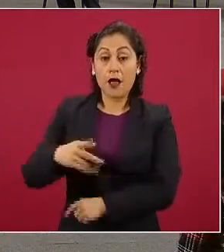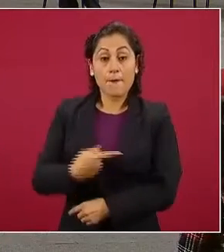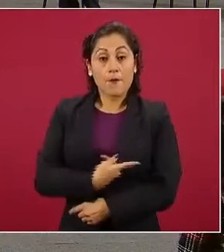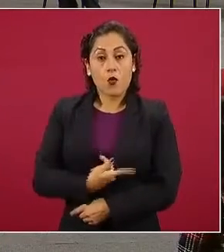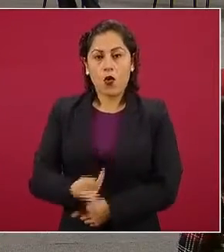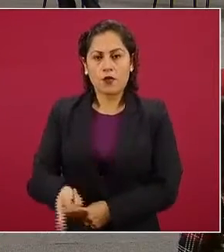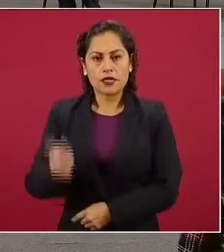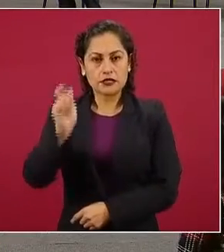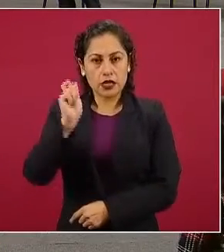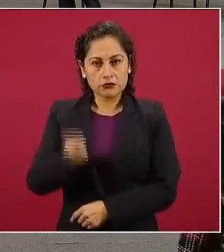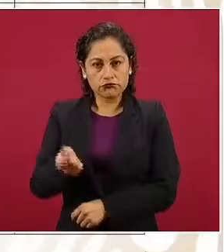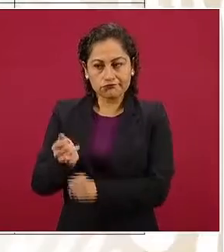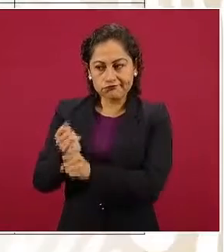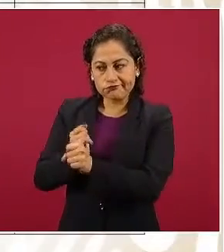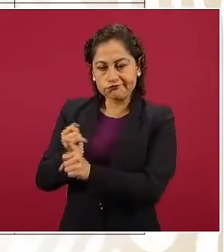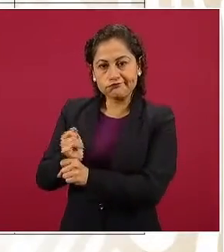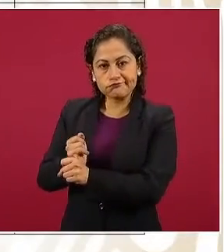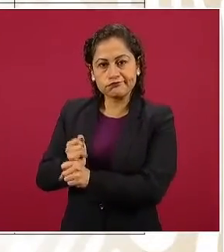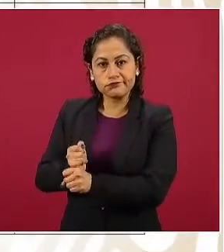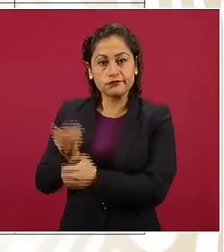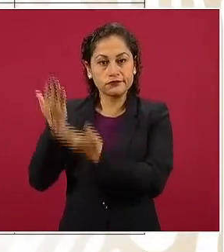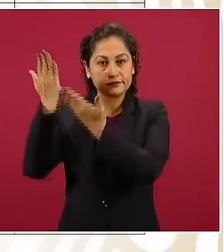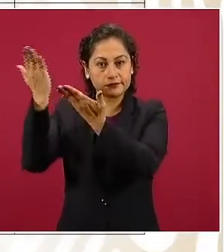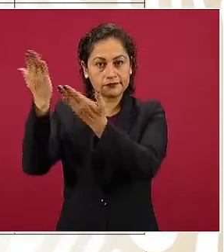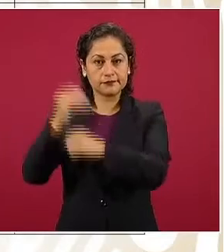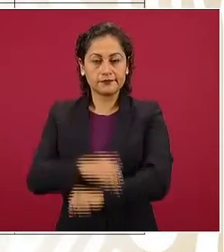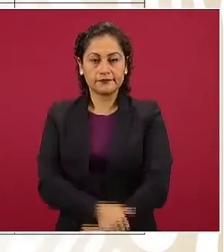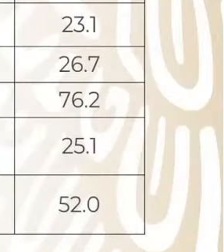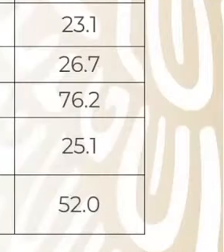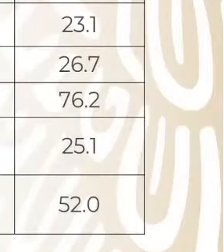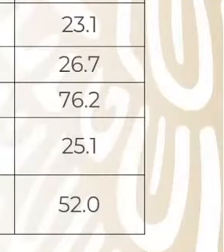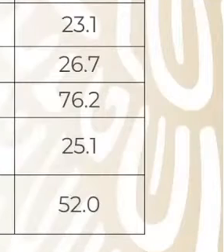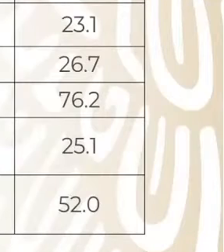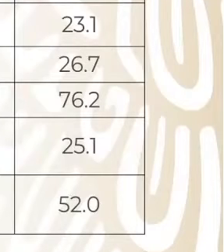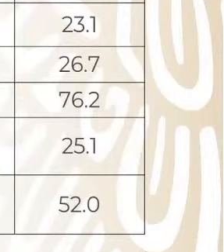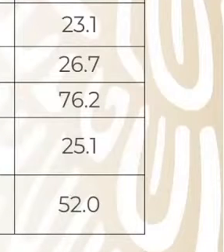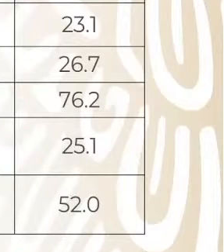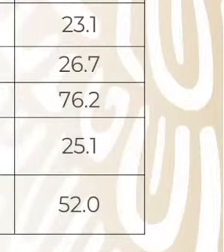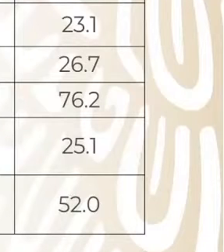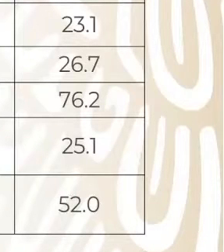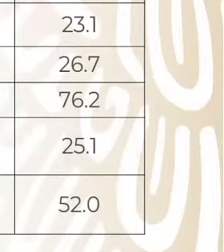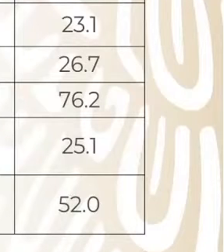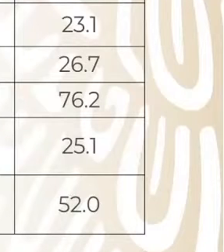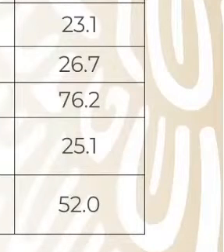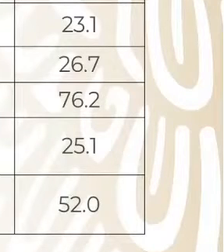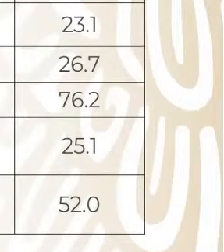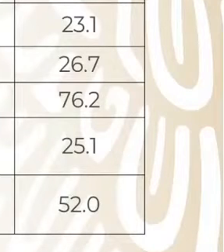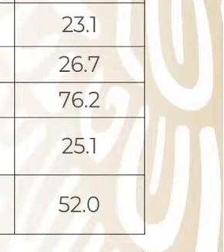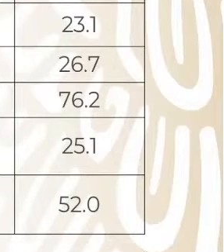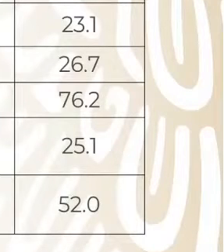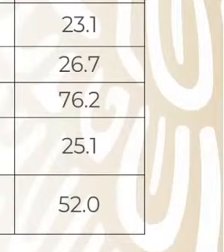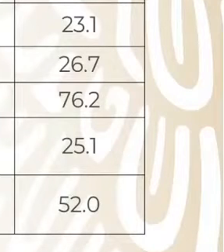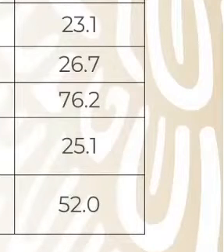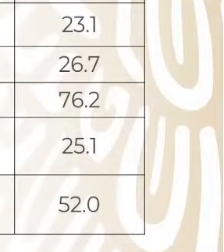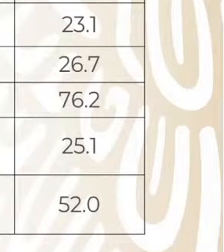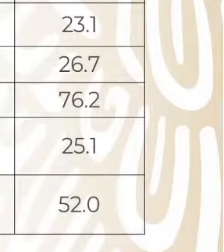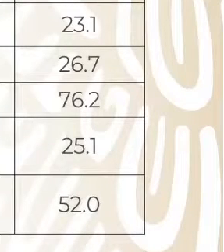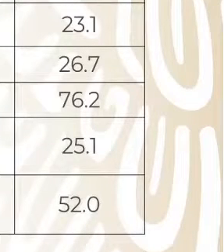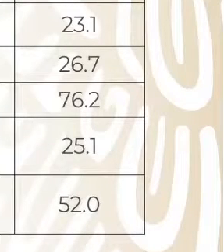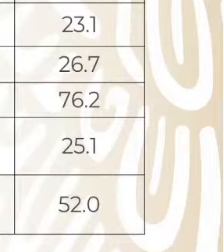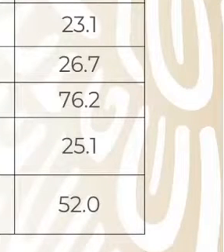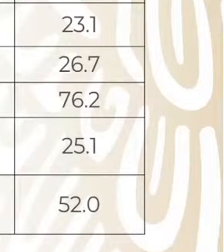lo que van a ver es que mientras el país, de acuerdo a las cifras del Coneval, hay una pobreza de alrededor del 43.7, en la frontera